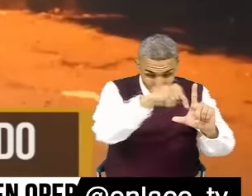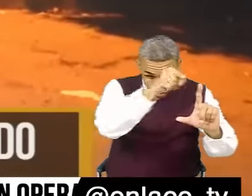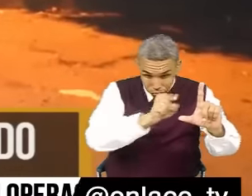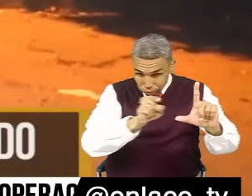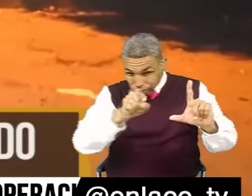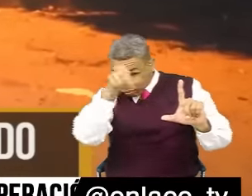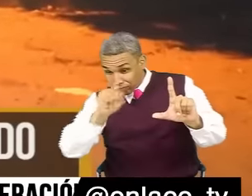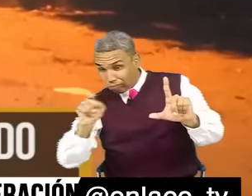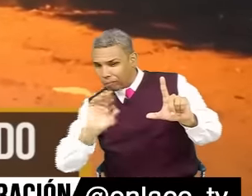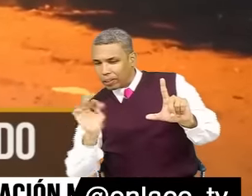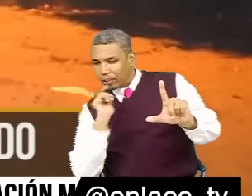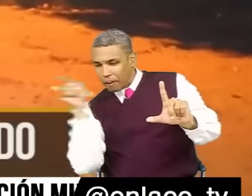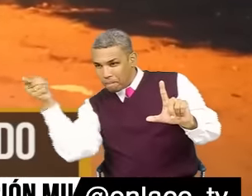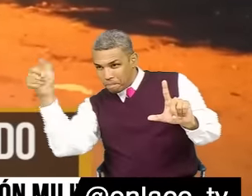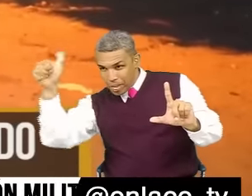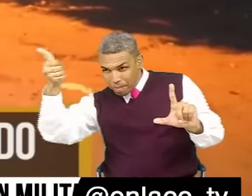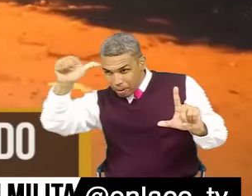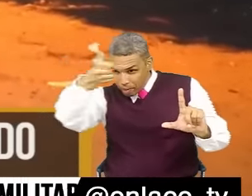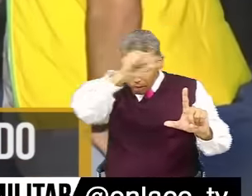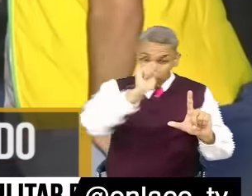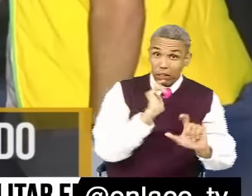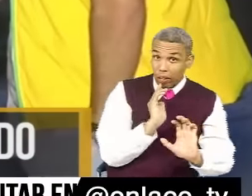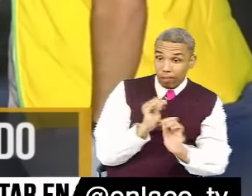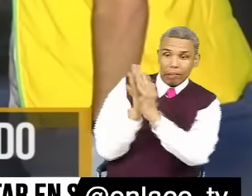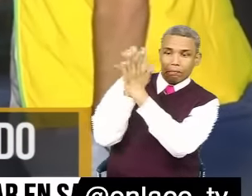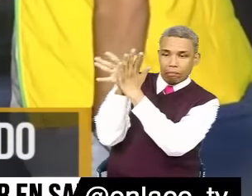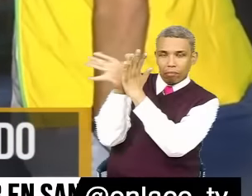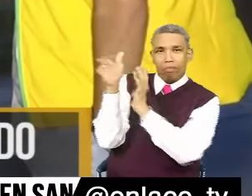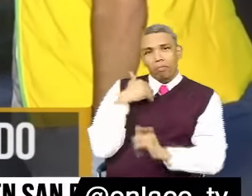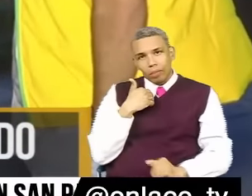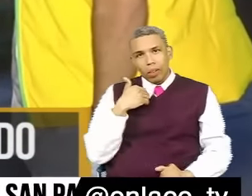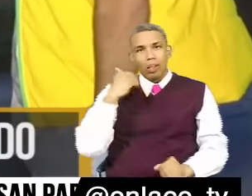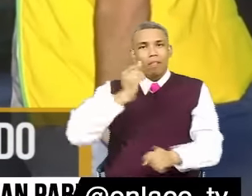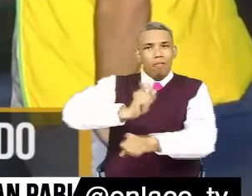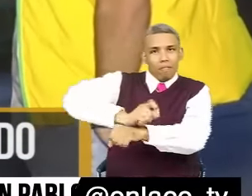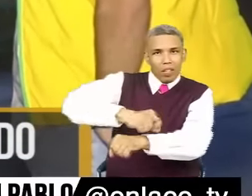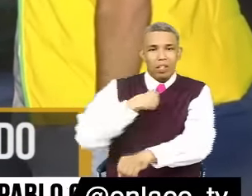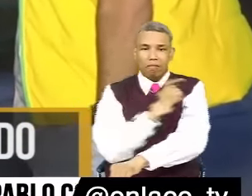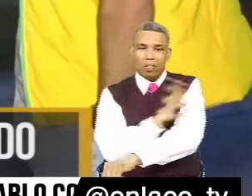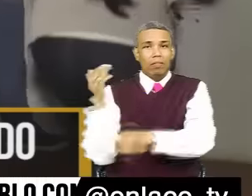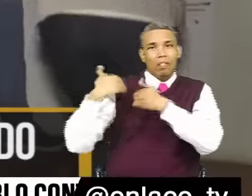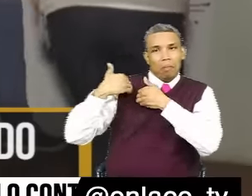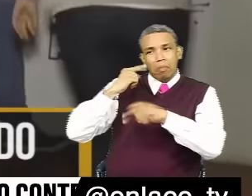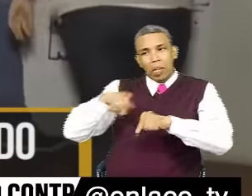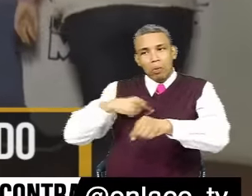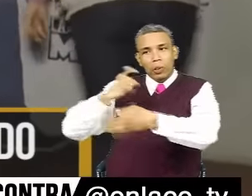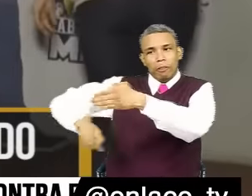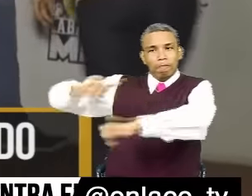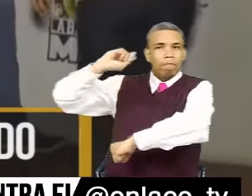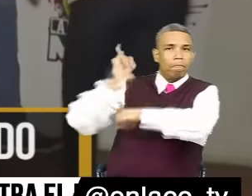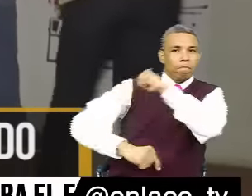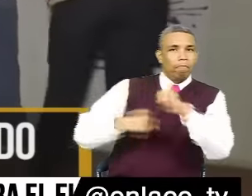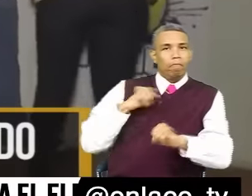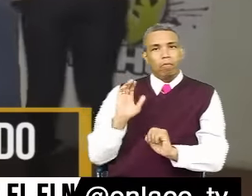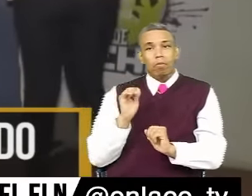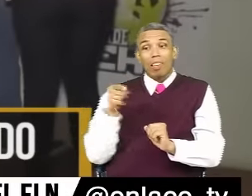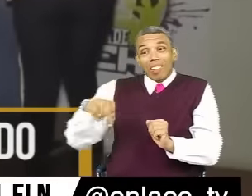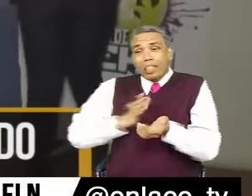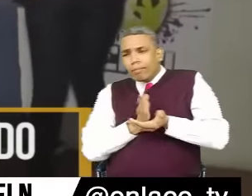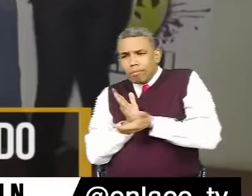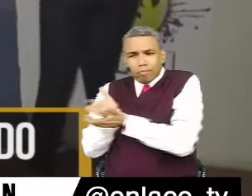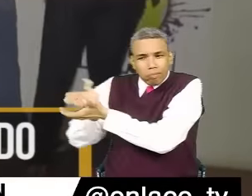competentes para que hagan el proceso que les compete. Estos operativos, según la autoridad ambiental, continuarán adelantándose en otros